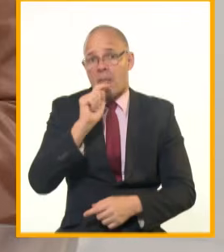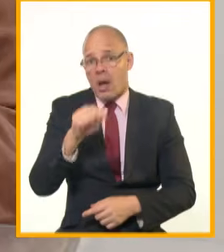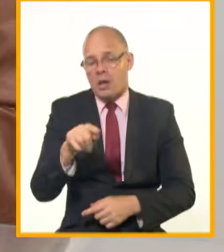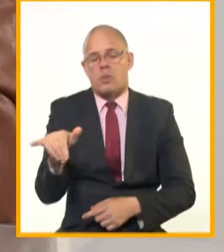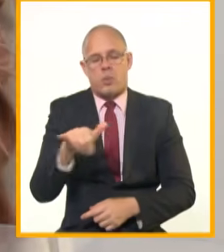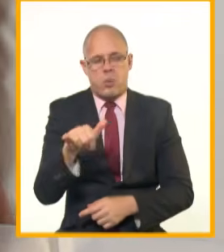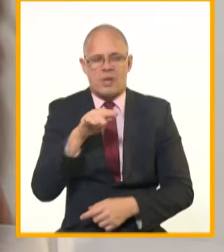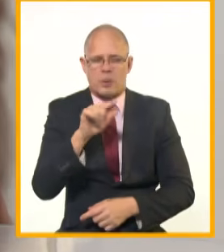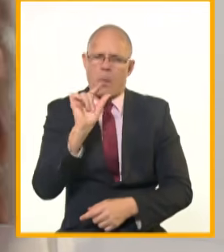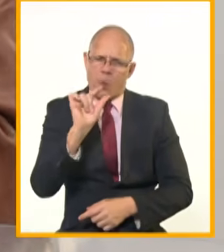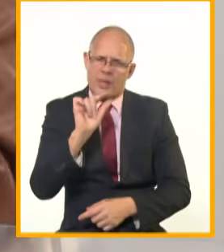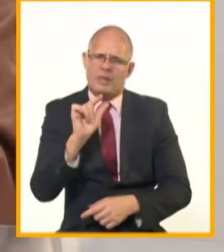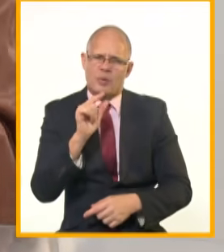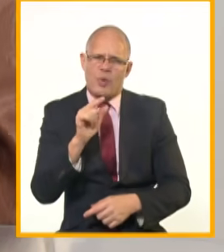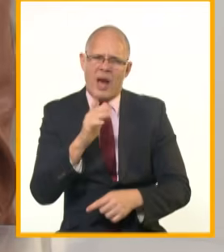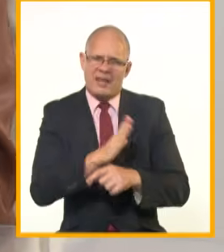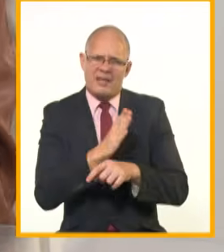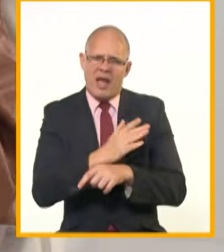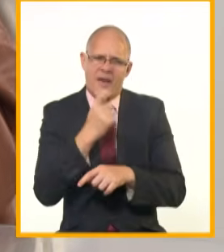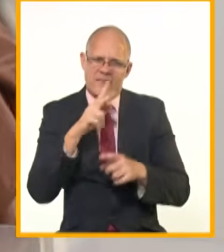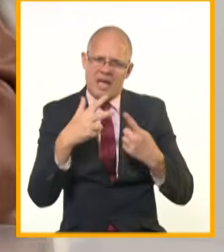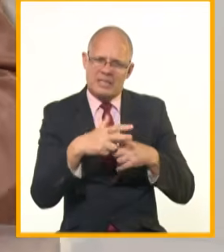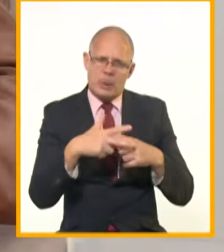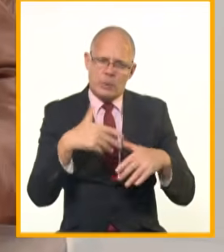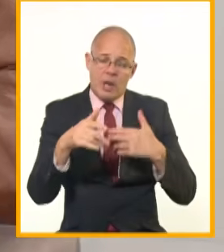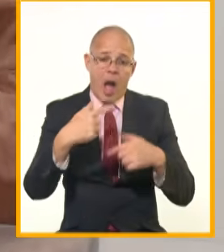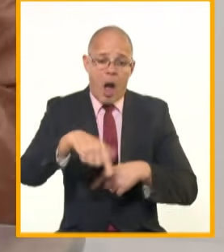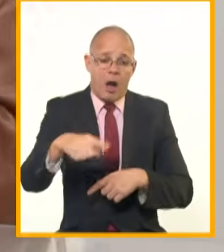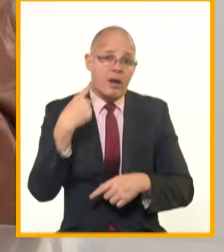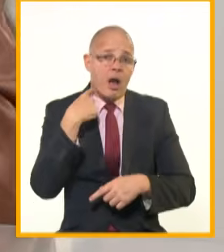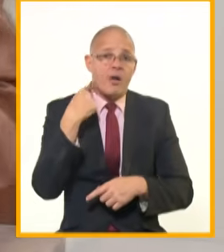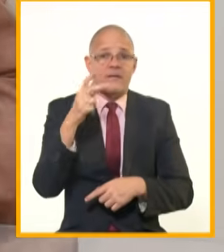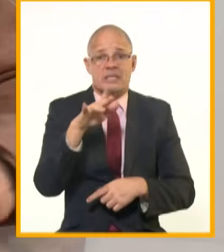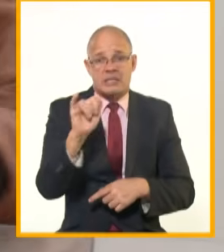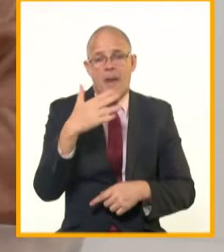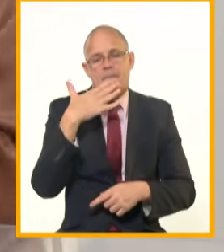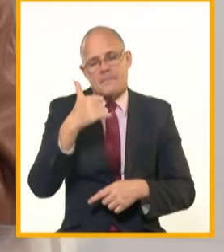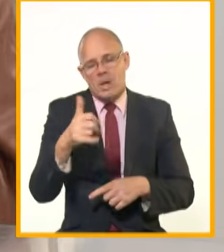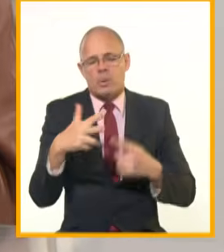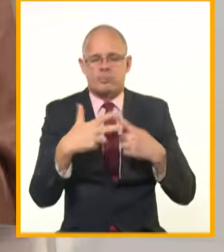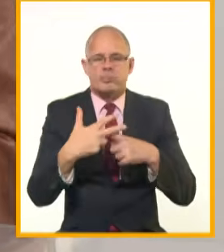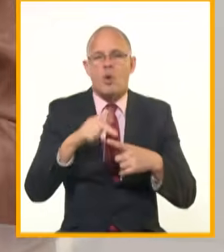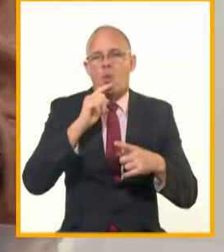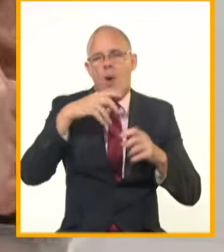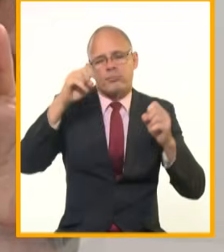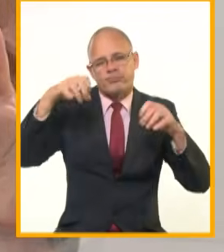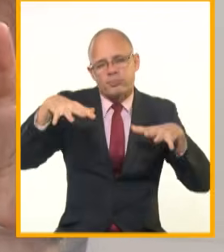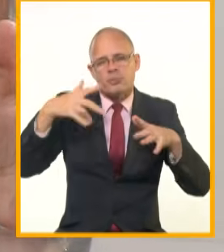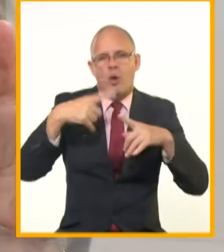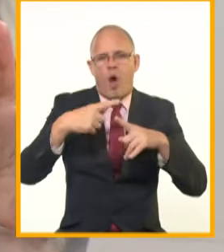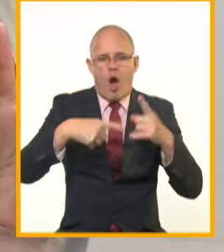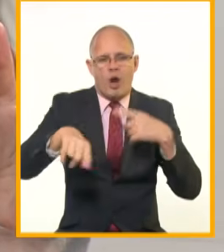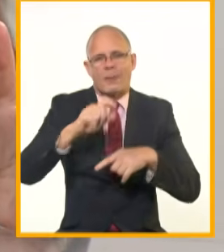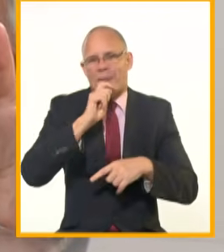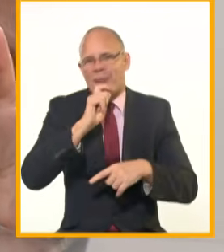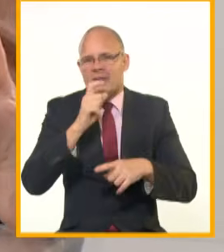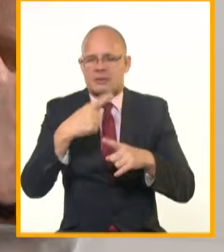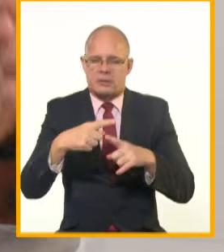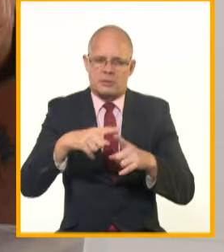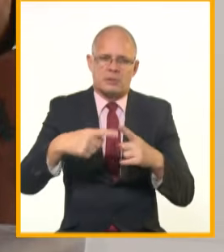se nos ha quedado y debemos estar en el 2026 mejorando las infraestructuras eléctricas, hidrosanitarias. Pero bueno, ya la provincia